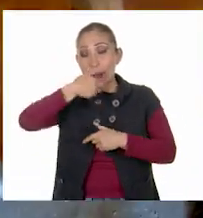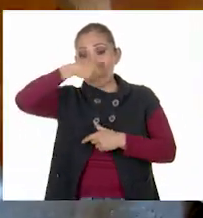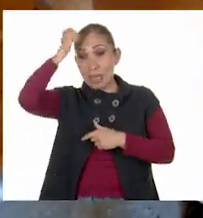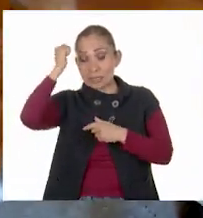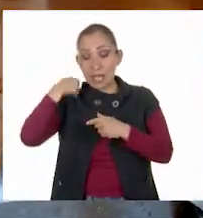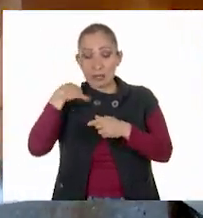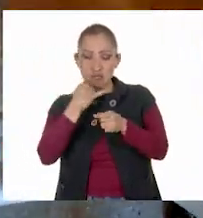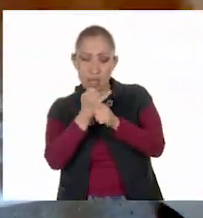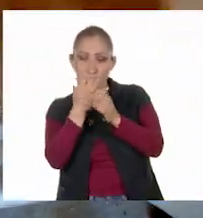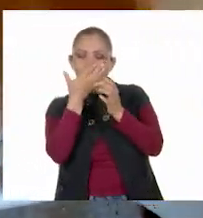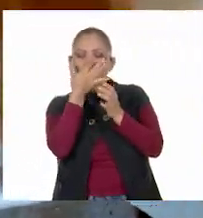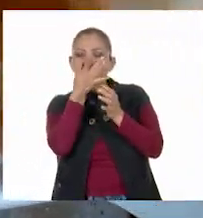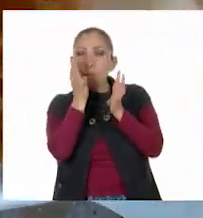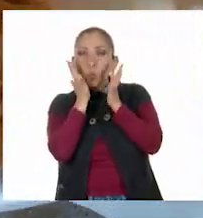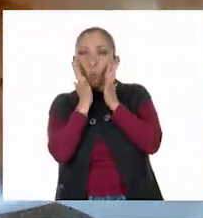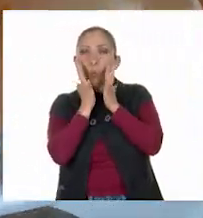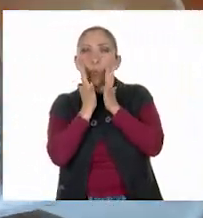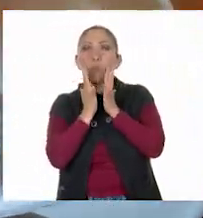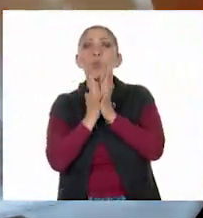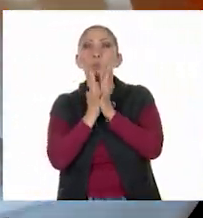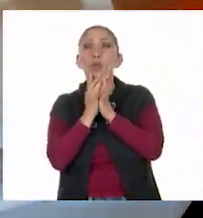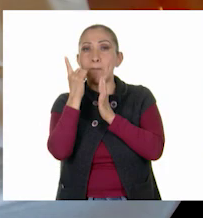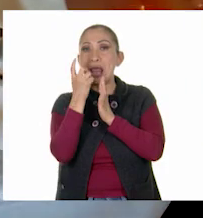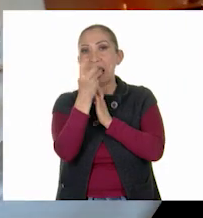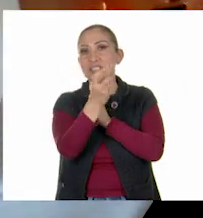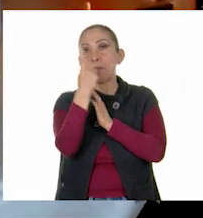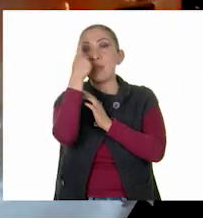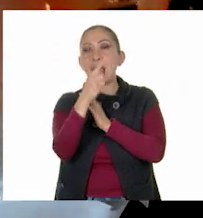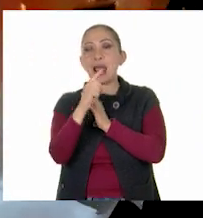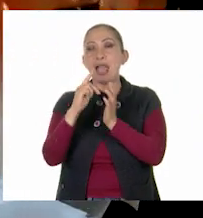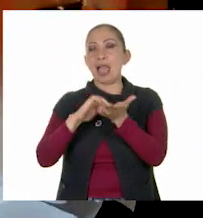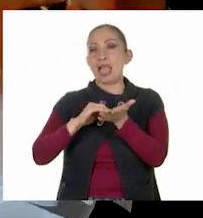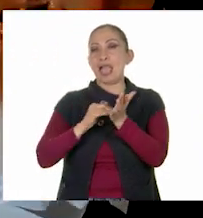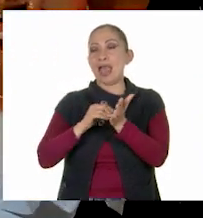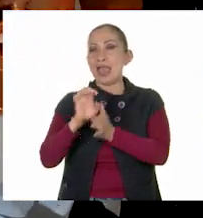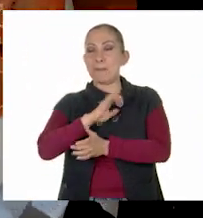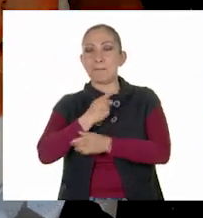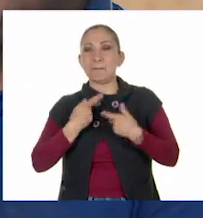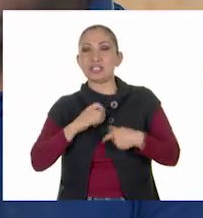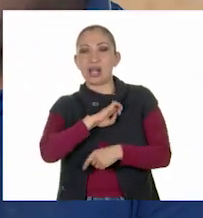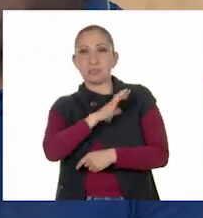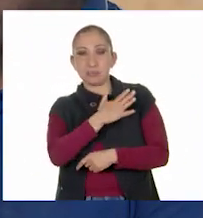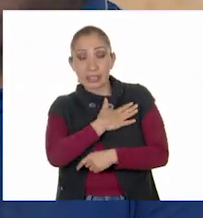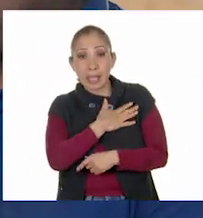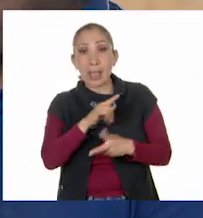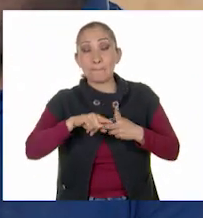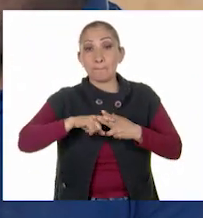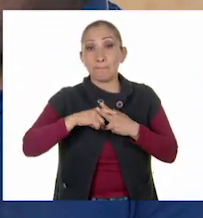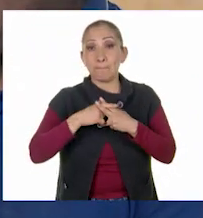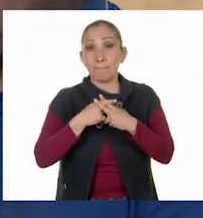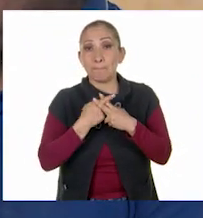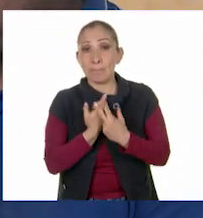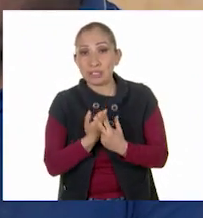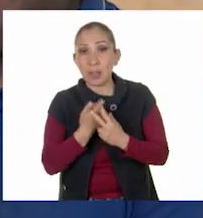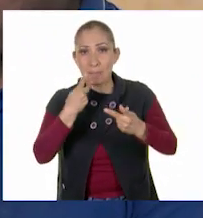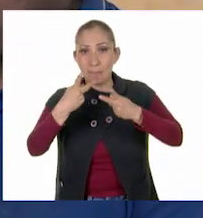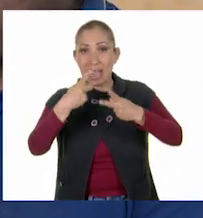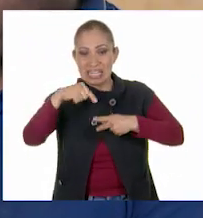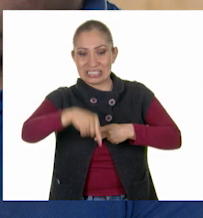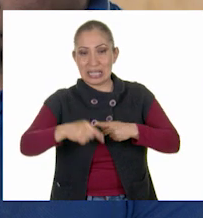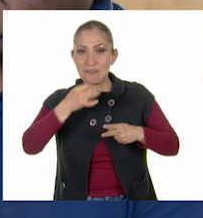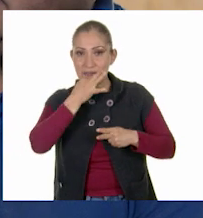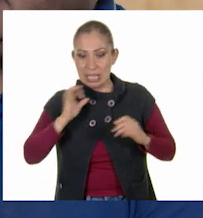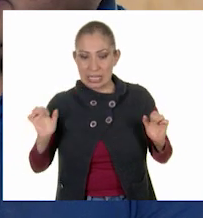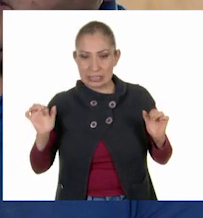con rasgos finos, específicamente para eso, simulando a un español. Se empezó a organizar este